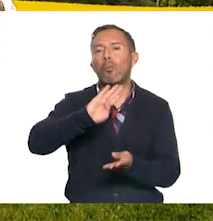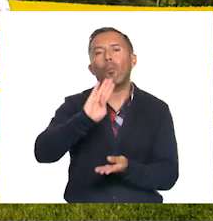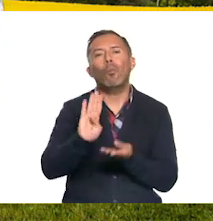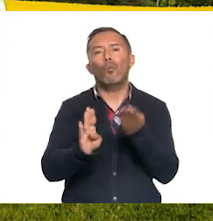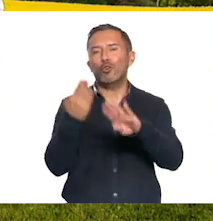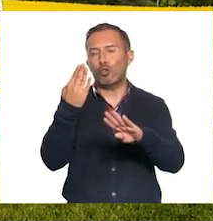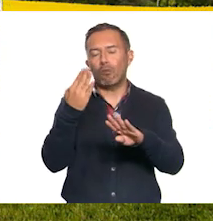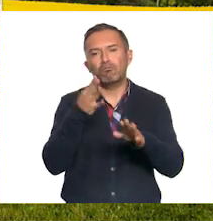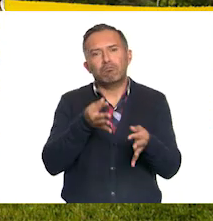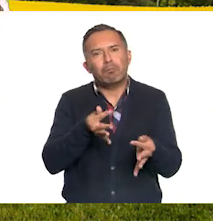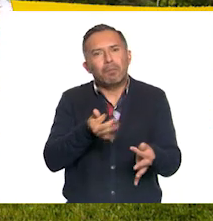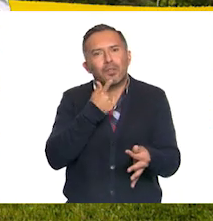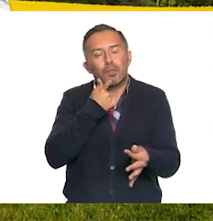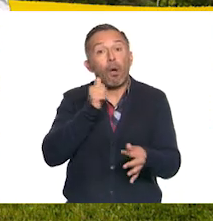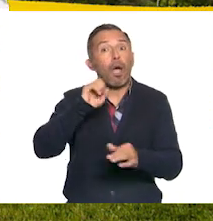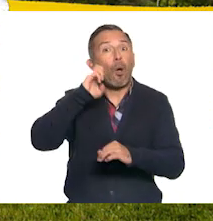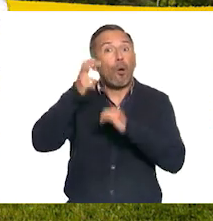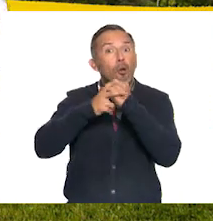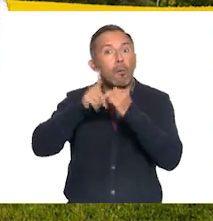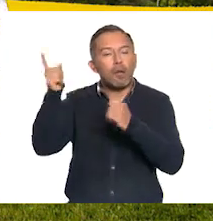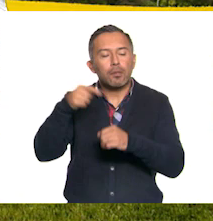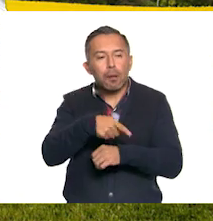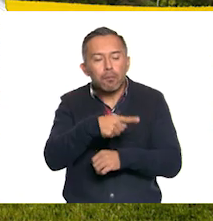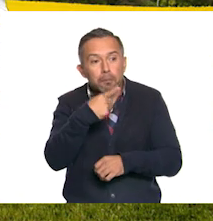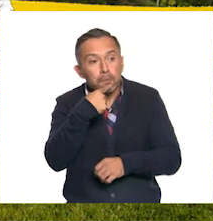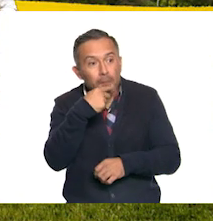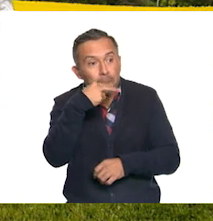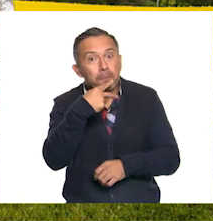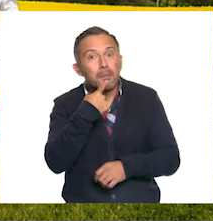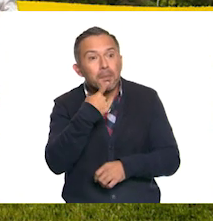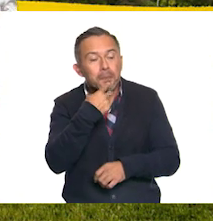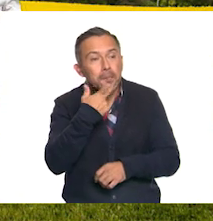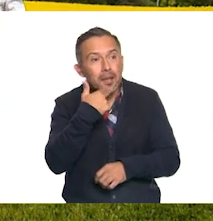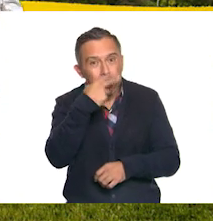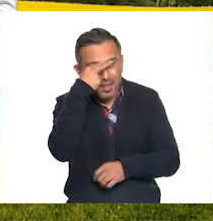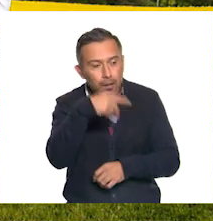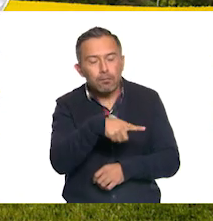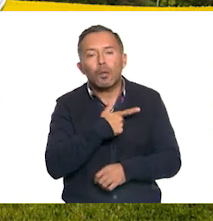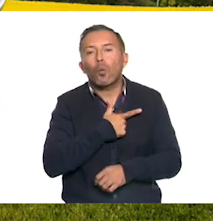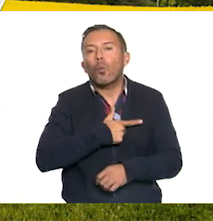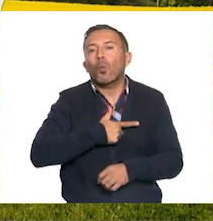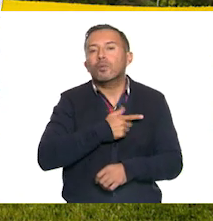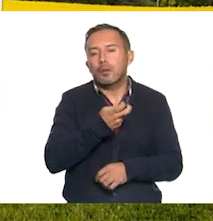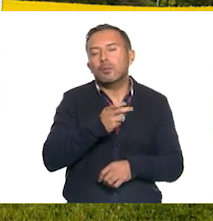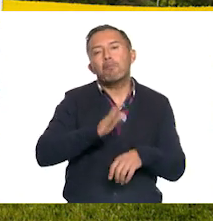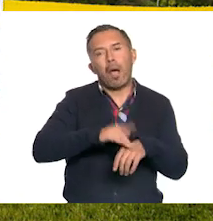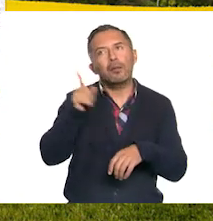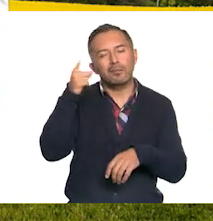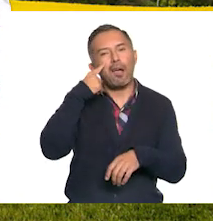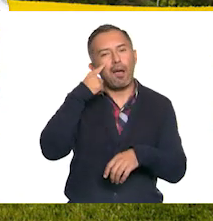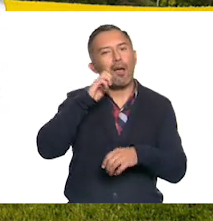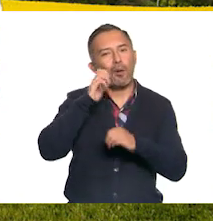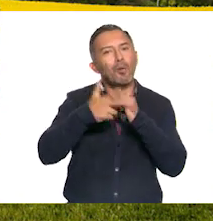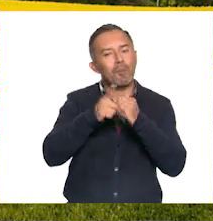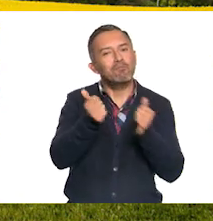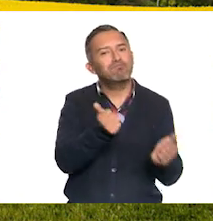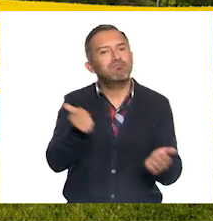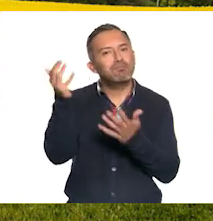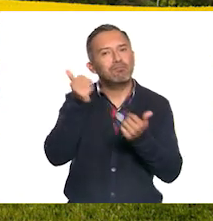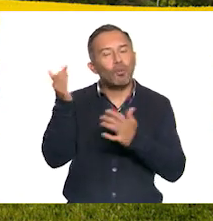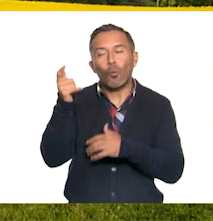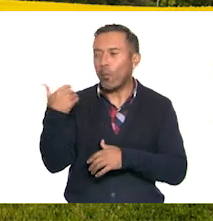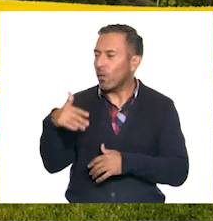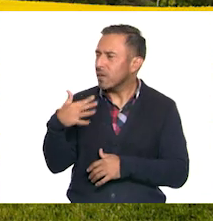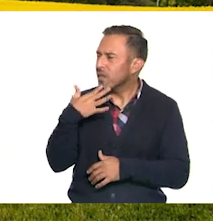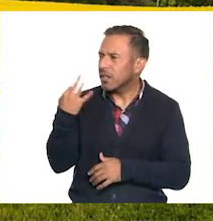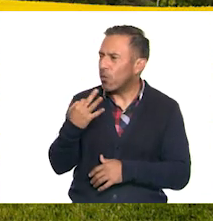muy apreciada en países de Europa, exportándose principalmente hacia estos países, Larisa. ¡Uy, qué rico, maestra! ¿Y con